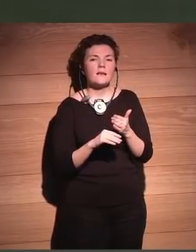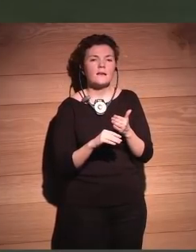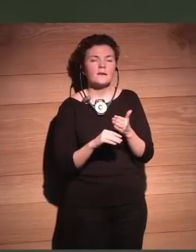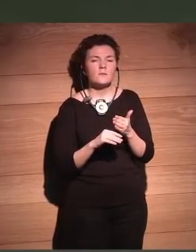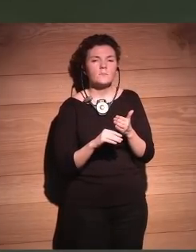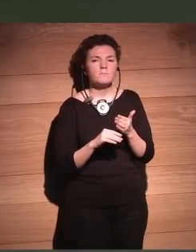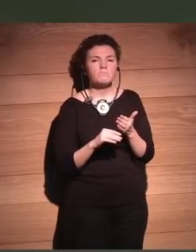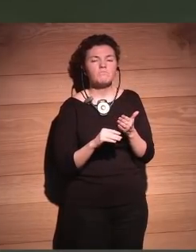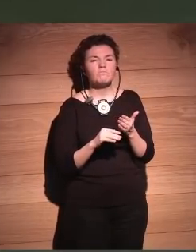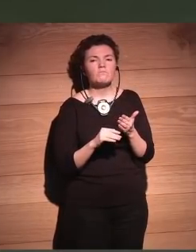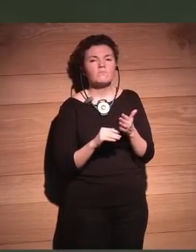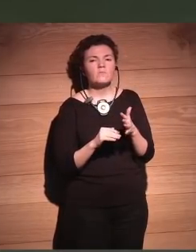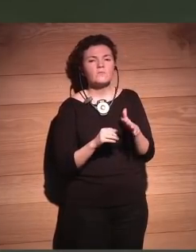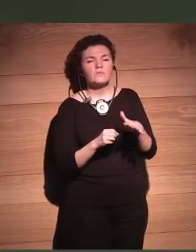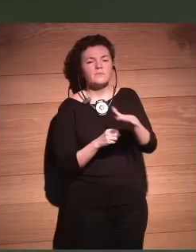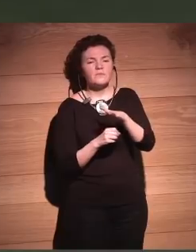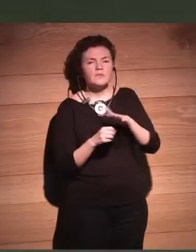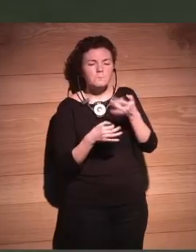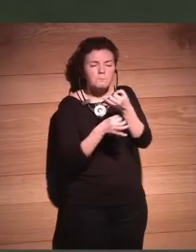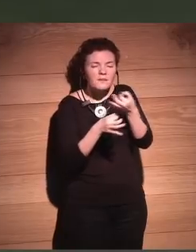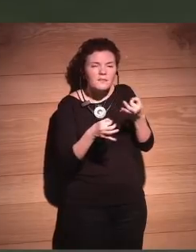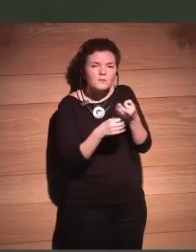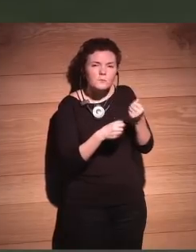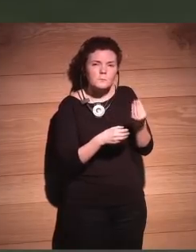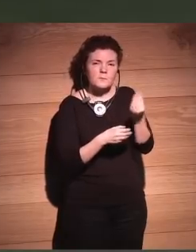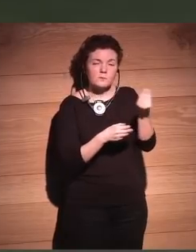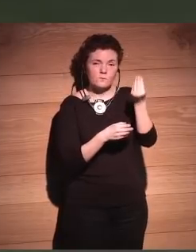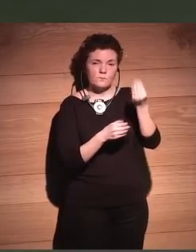para que haya mayor precisión.